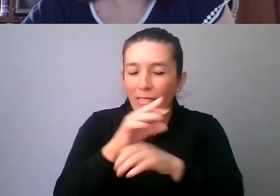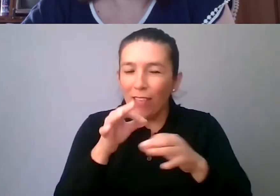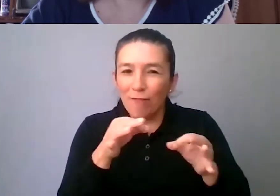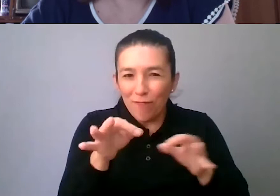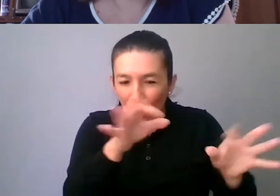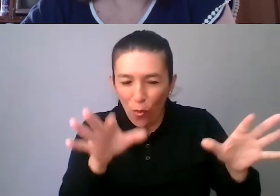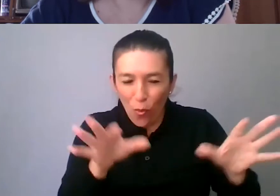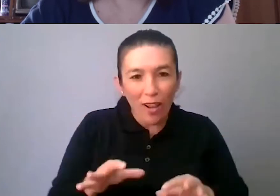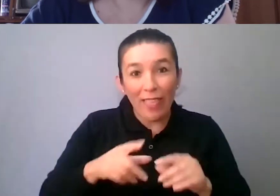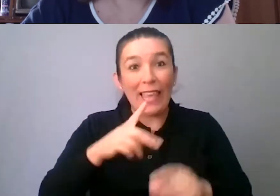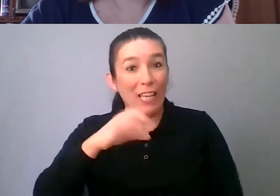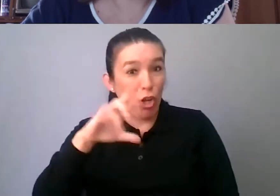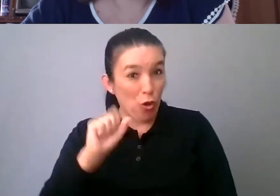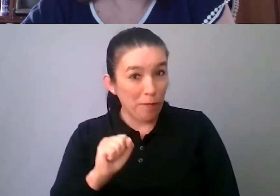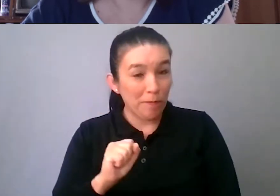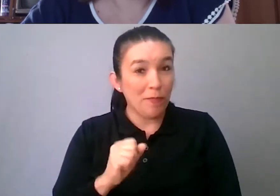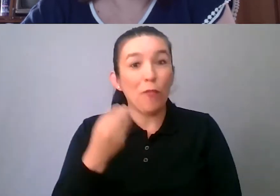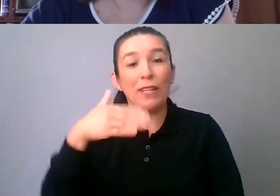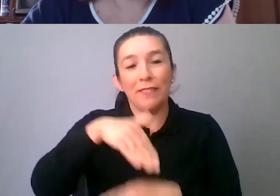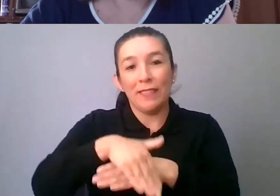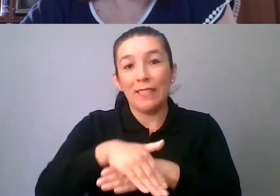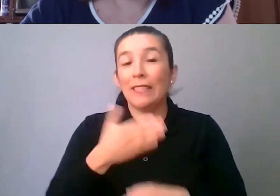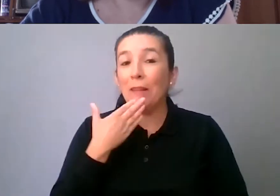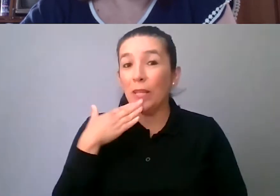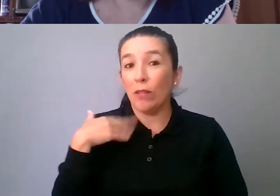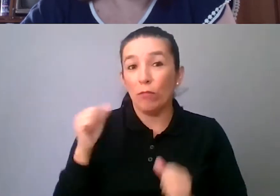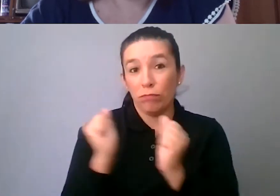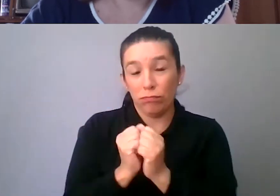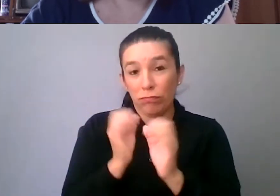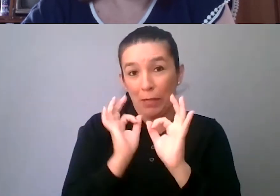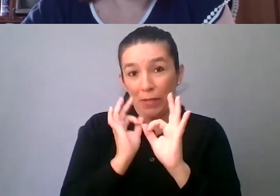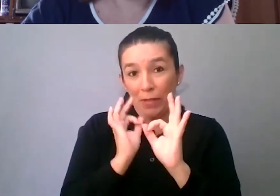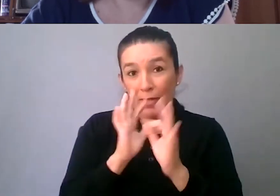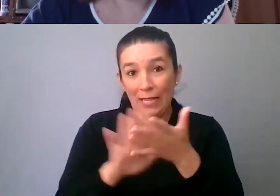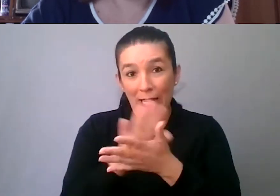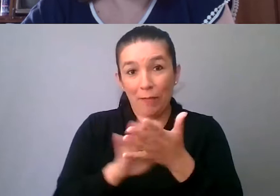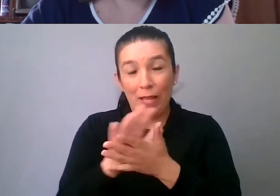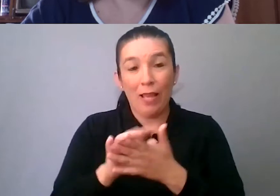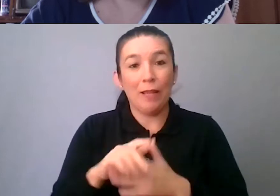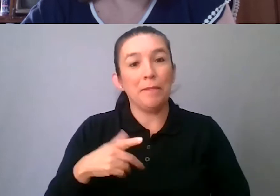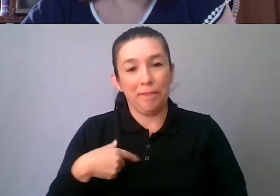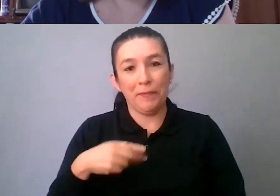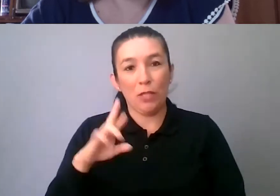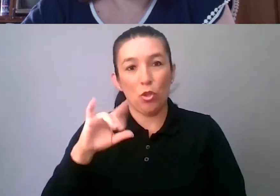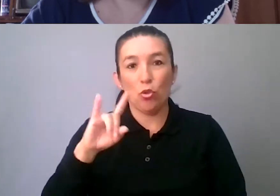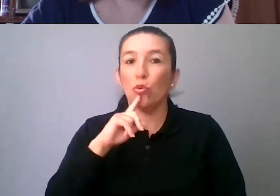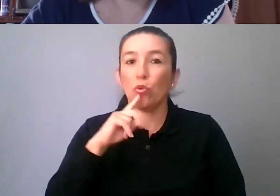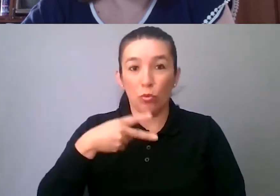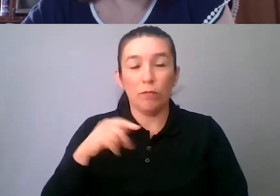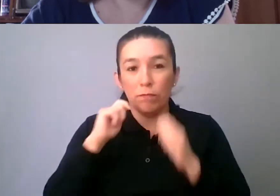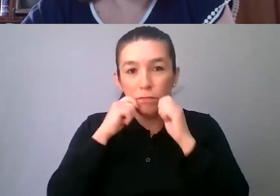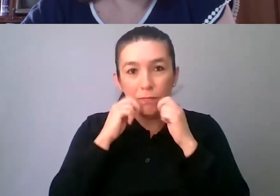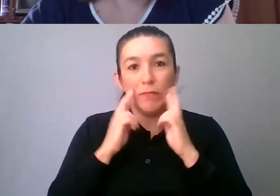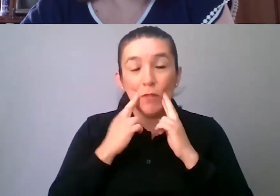Muy buenas tardes. También tenemos en la interpretación de lengua de señas a Ruth Araneda. Bienvenidas todas.